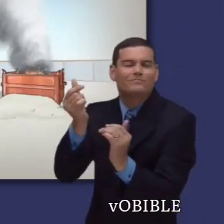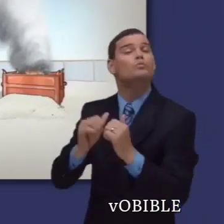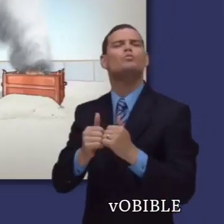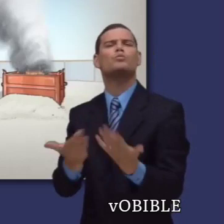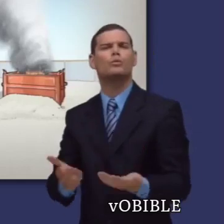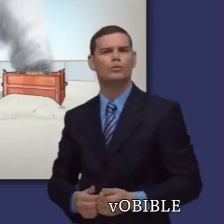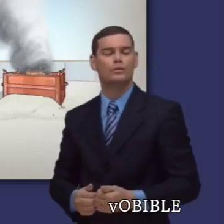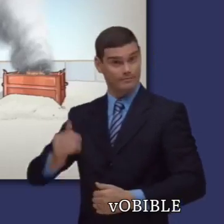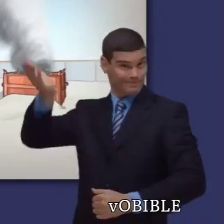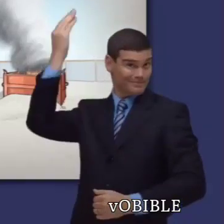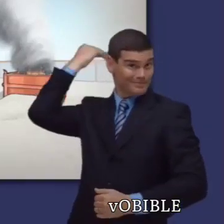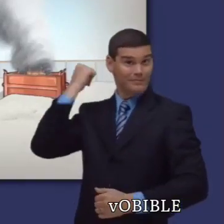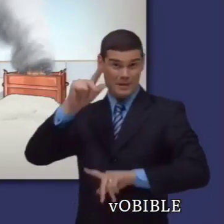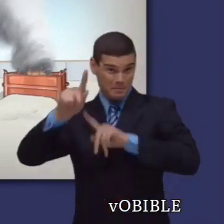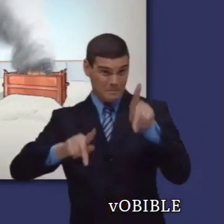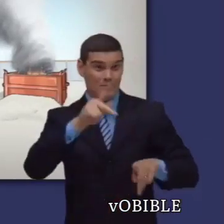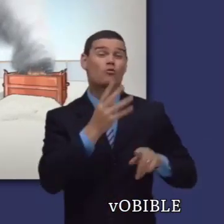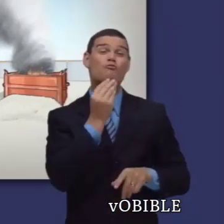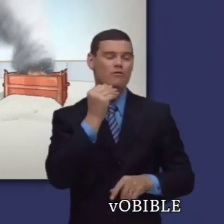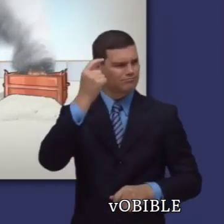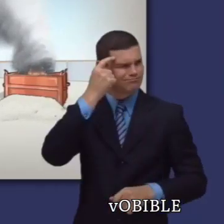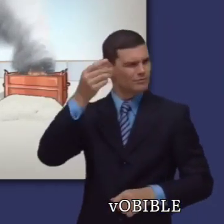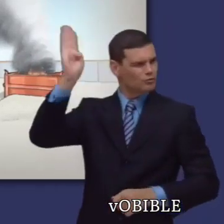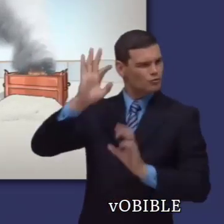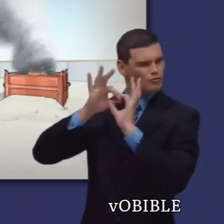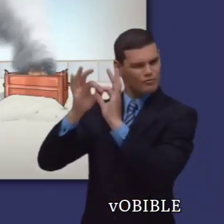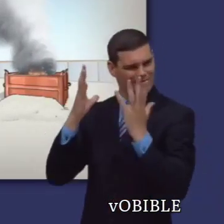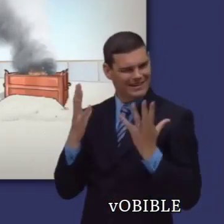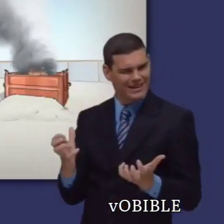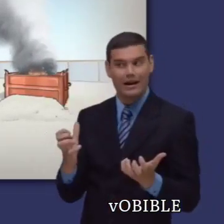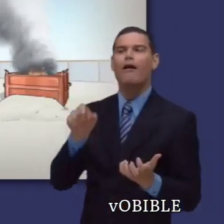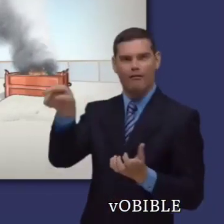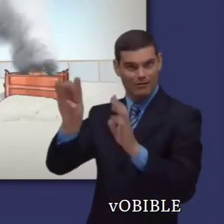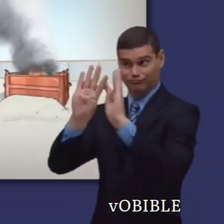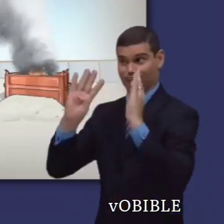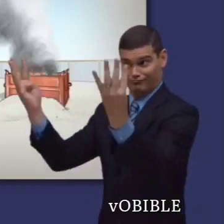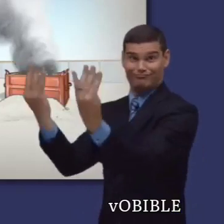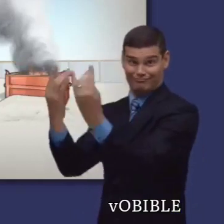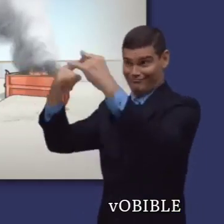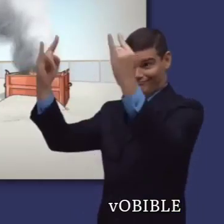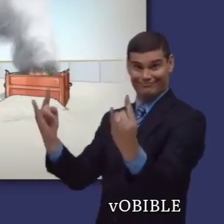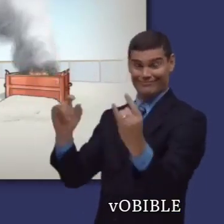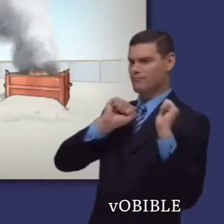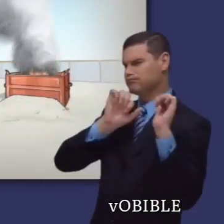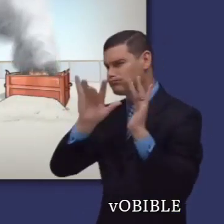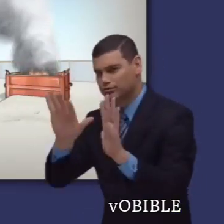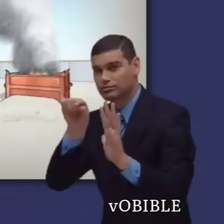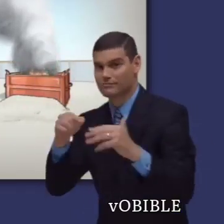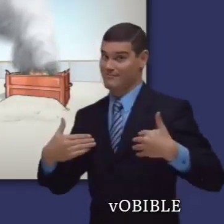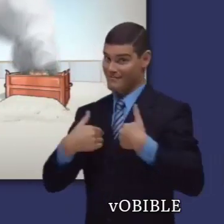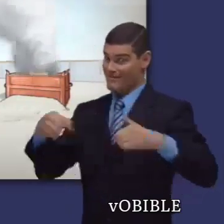tabernáculo terrestre que construyó Moisés. Adorar a Dios en esa tienda y ofrecer sacrificios de